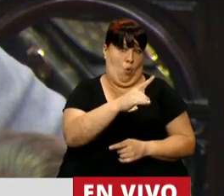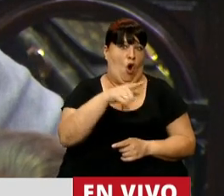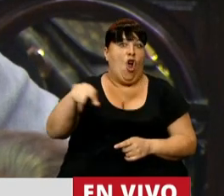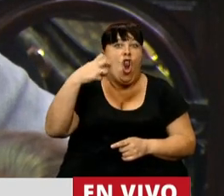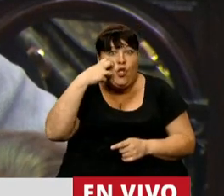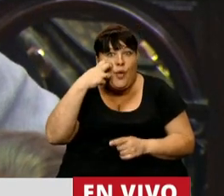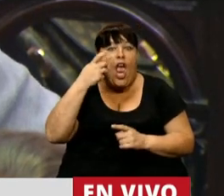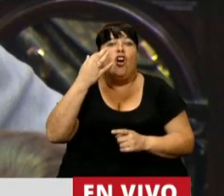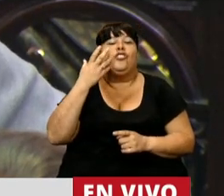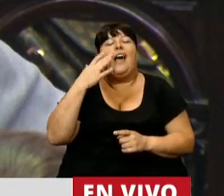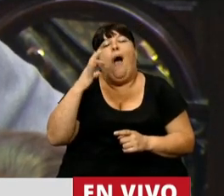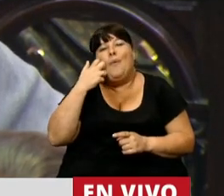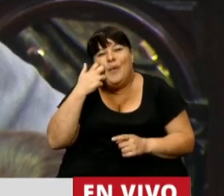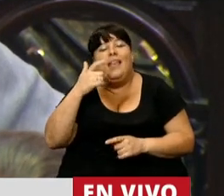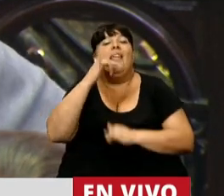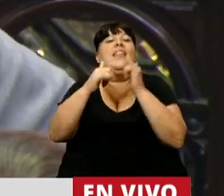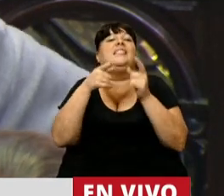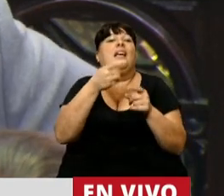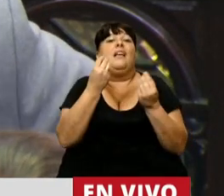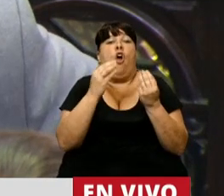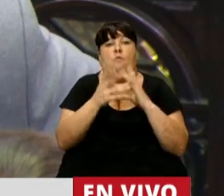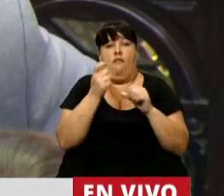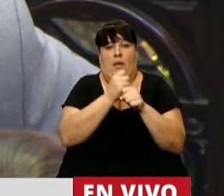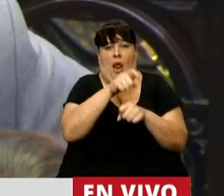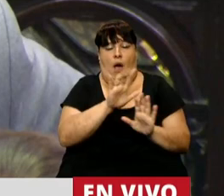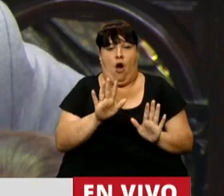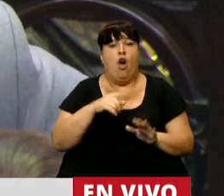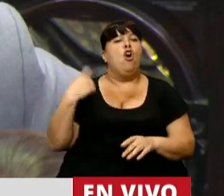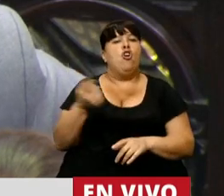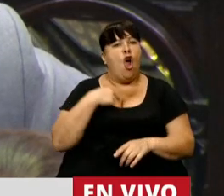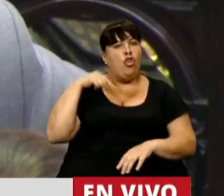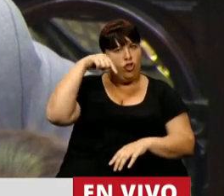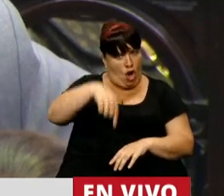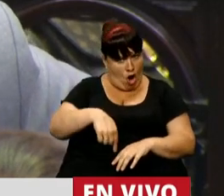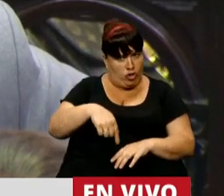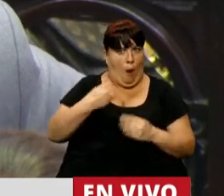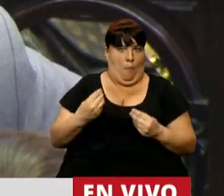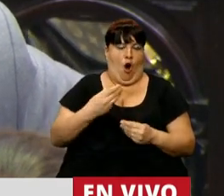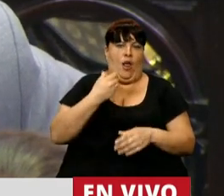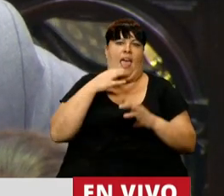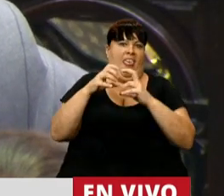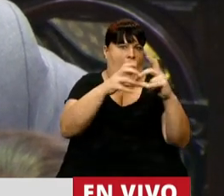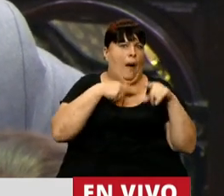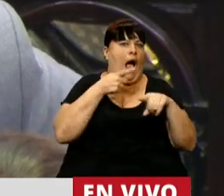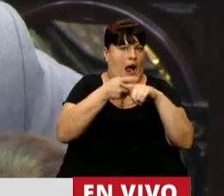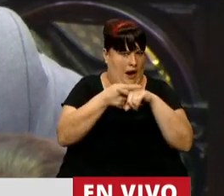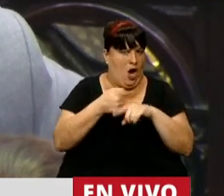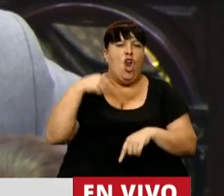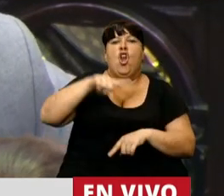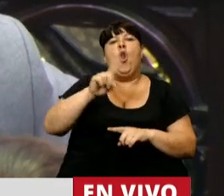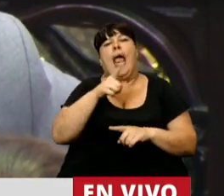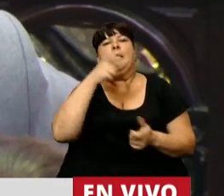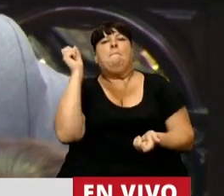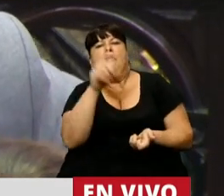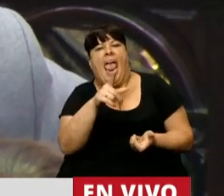nuestros viejos y con nuestros abuelos diciendo lo que hicieron. Nosotros estamos acá institucionalmente discutiendo. No estamos